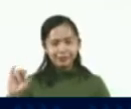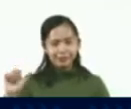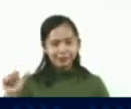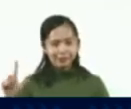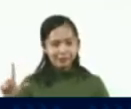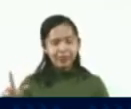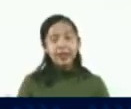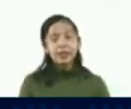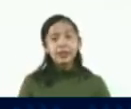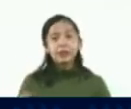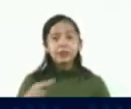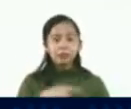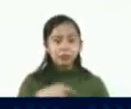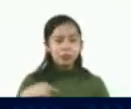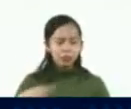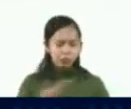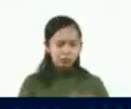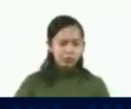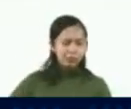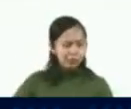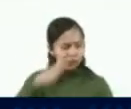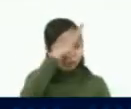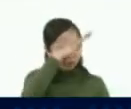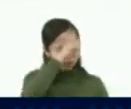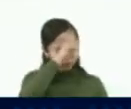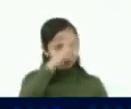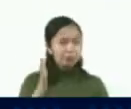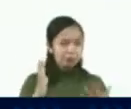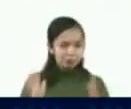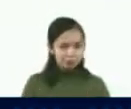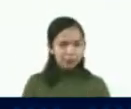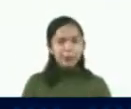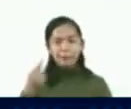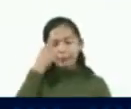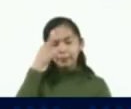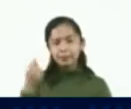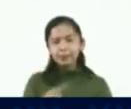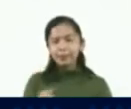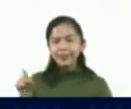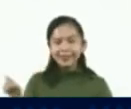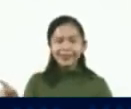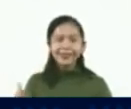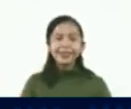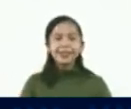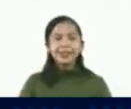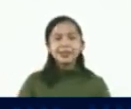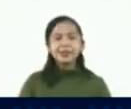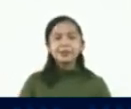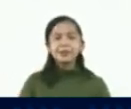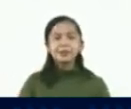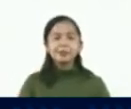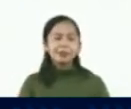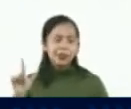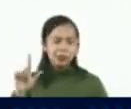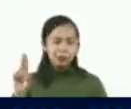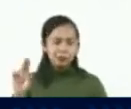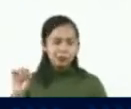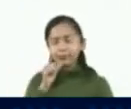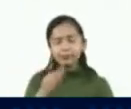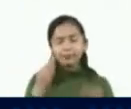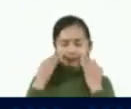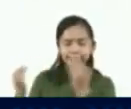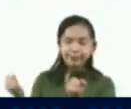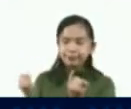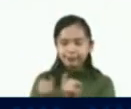presidente, que nos vamos a reunir muy pronto con el licenciado Luis Antonio Montes de Oca para poder resolver este